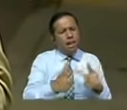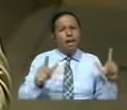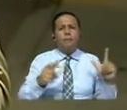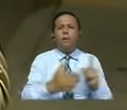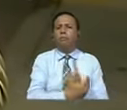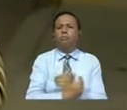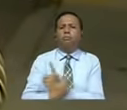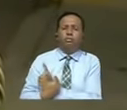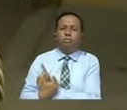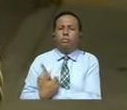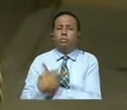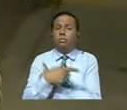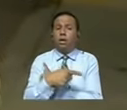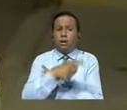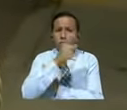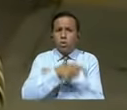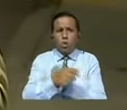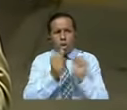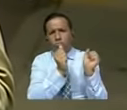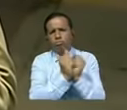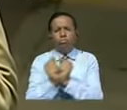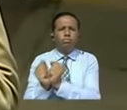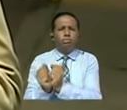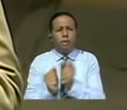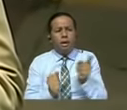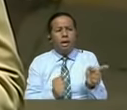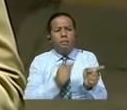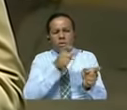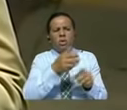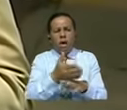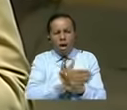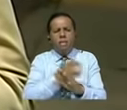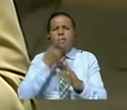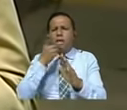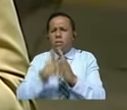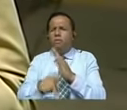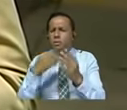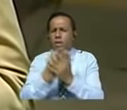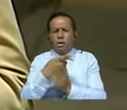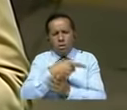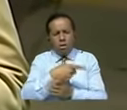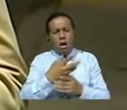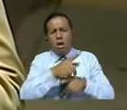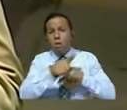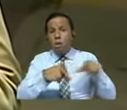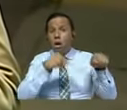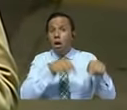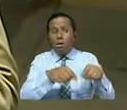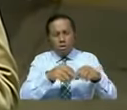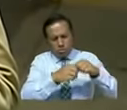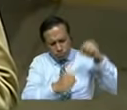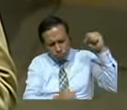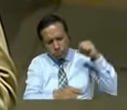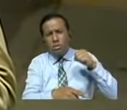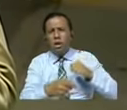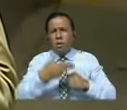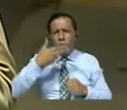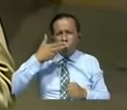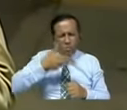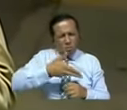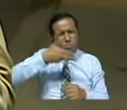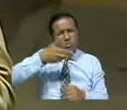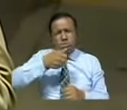antecedentes, y en el lugar en donde se dio justamente este allanamiento, este operativo, pues también se logró encontrar armas de fuego, estupefacientes